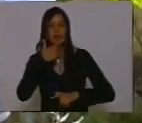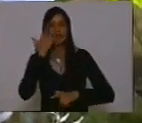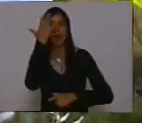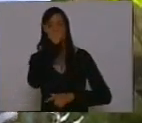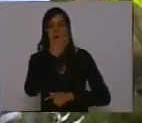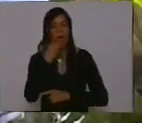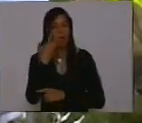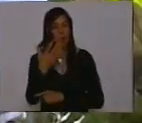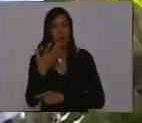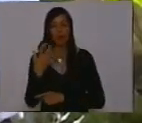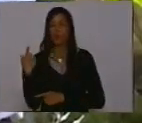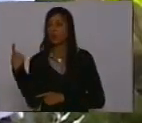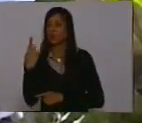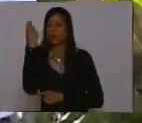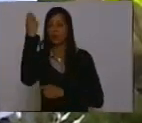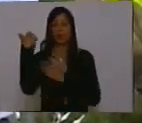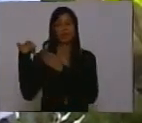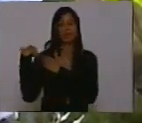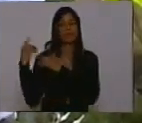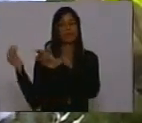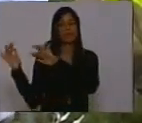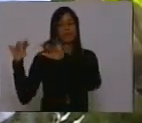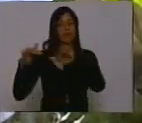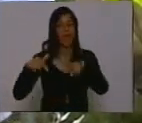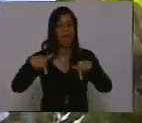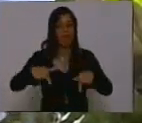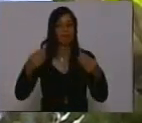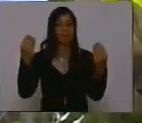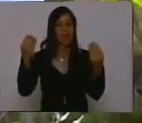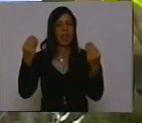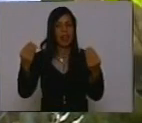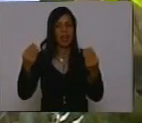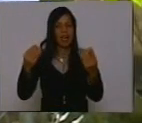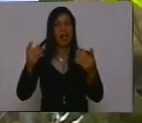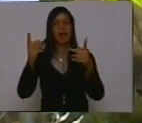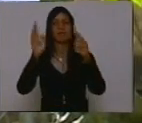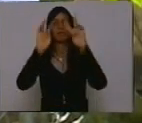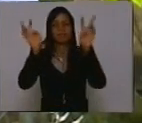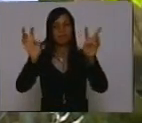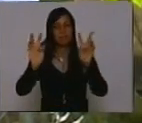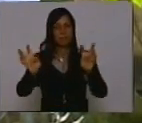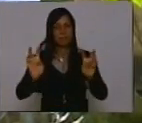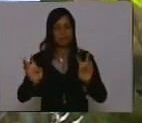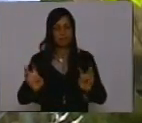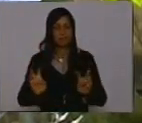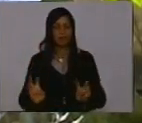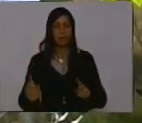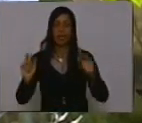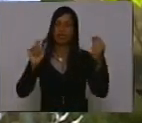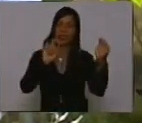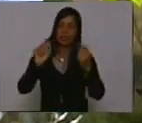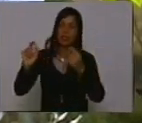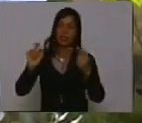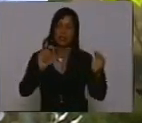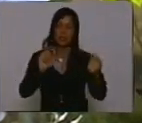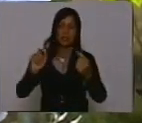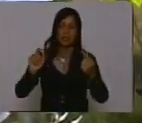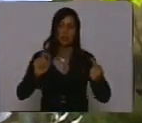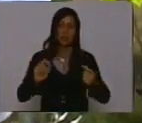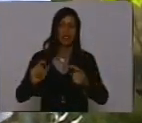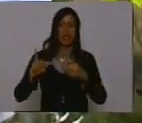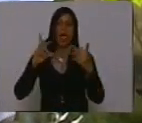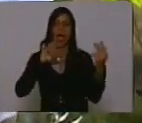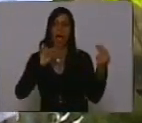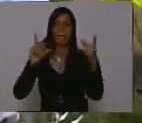rendir cuenta de una primera fase de debate, discusión,